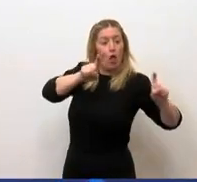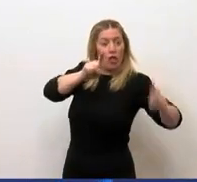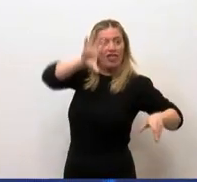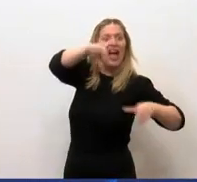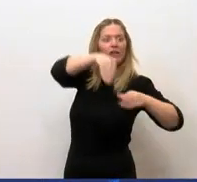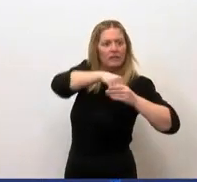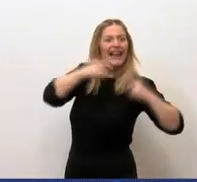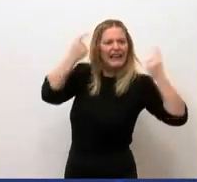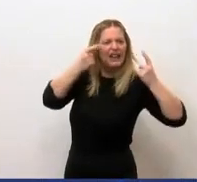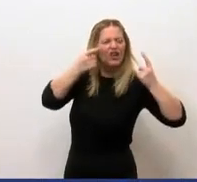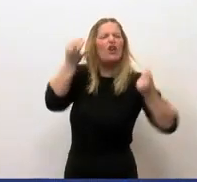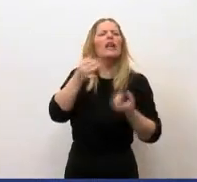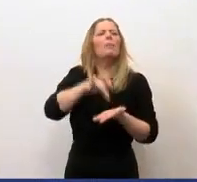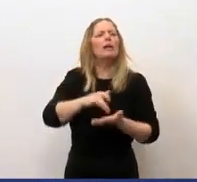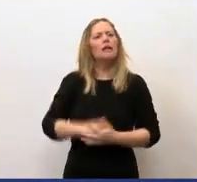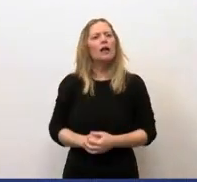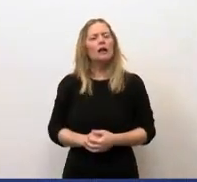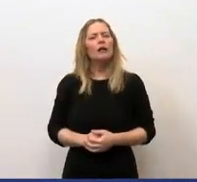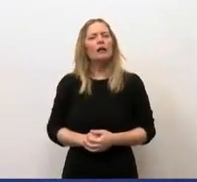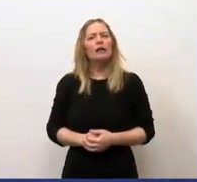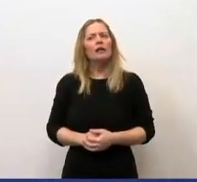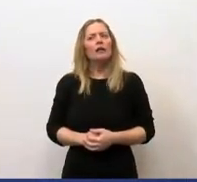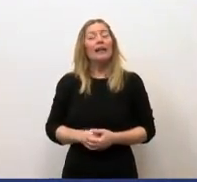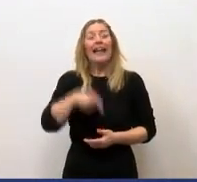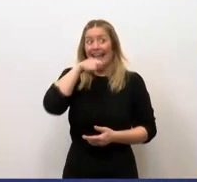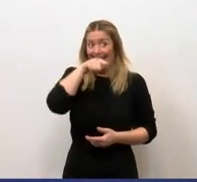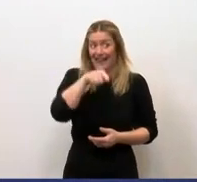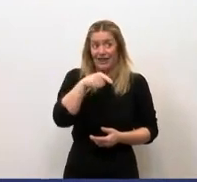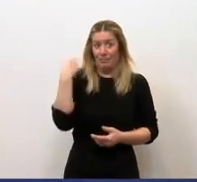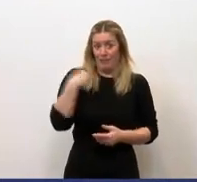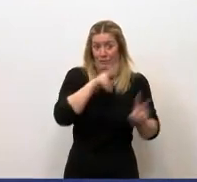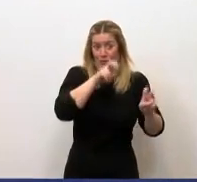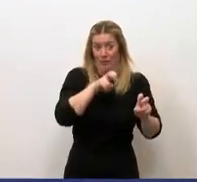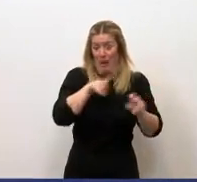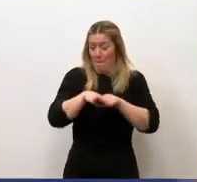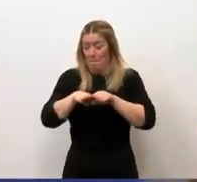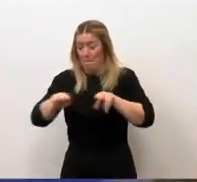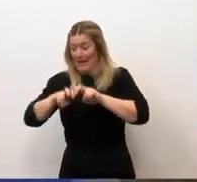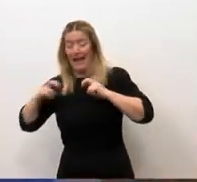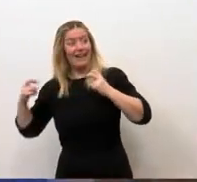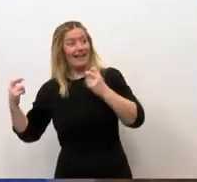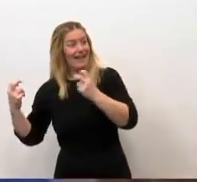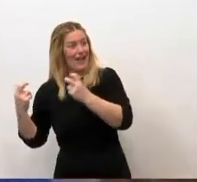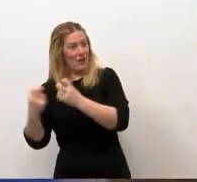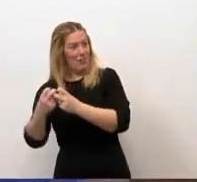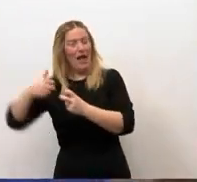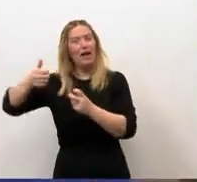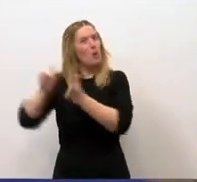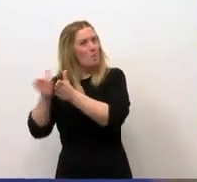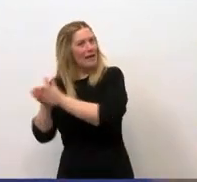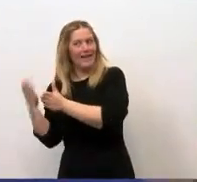tomo la continuación de la mesa redonda donde estaban Capitulina y Marta,